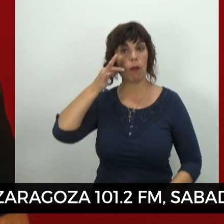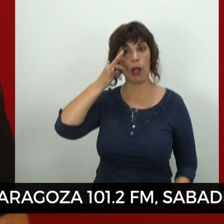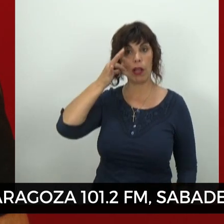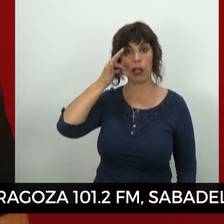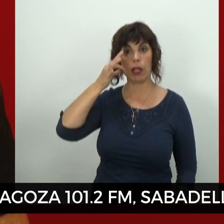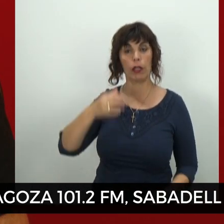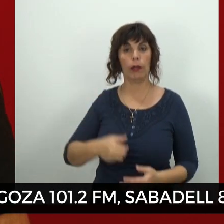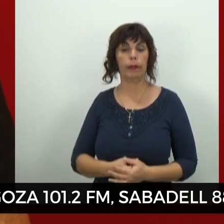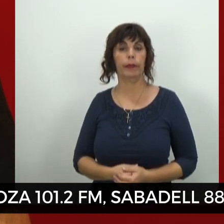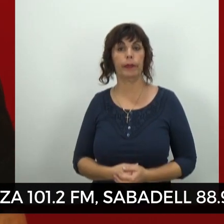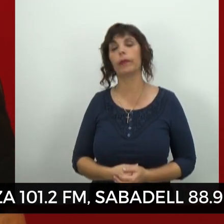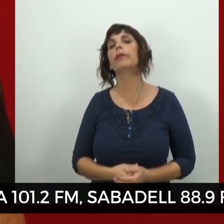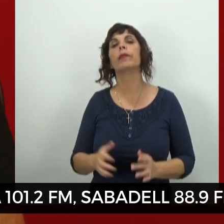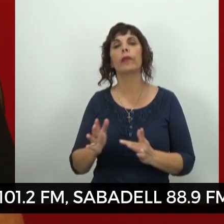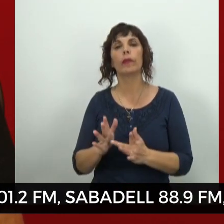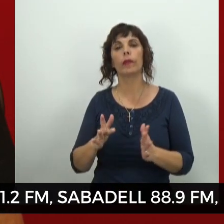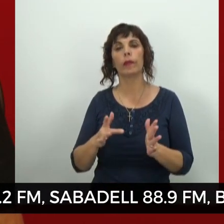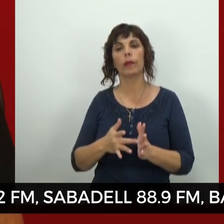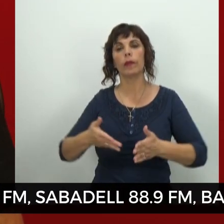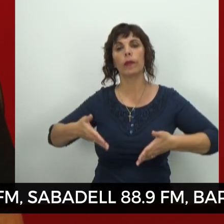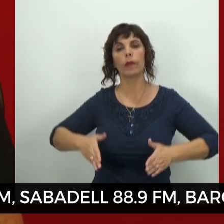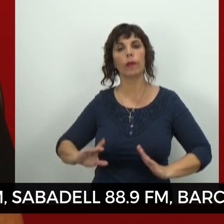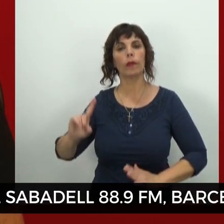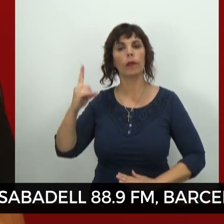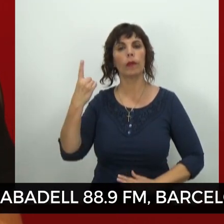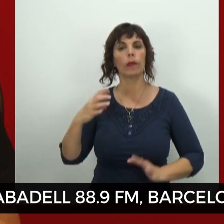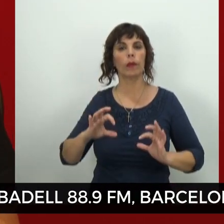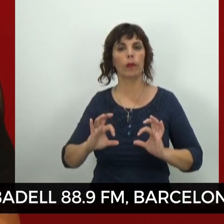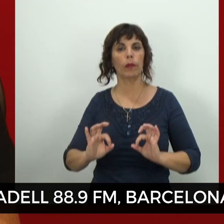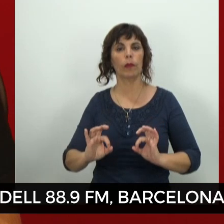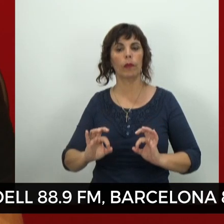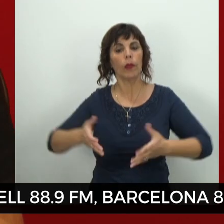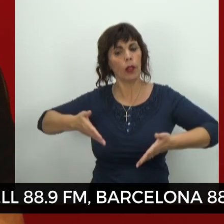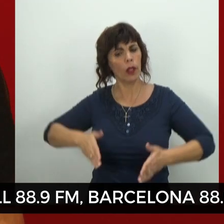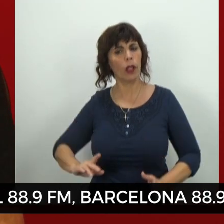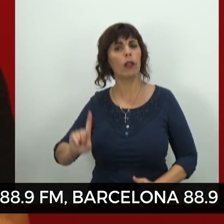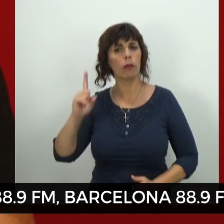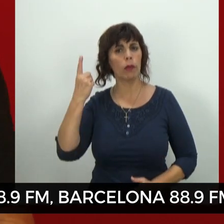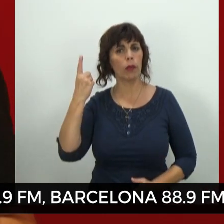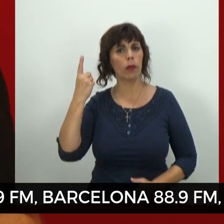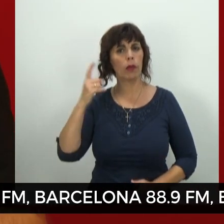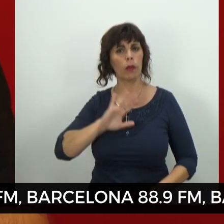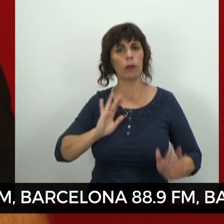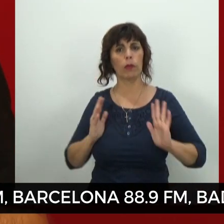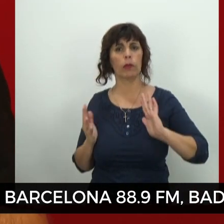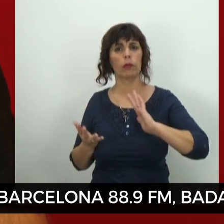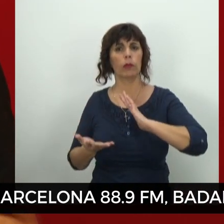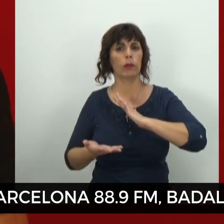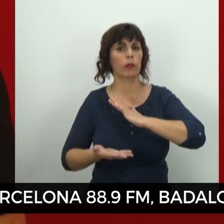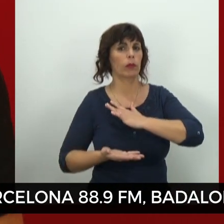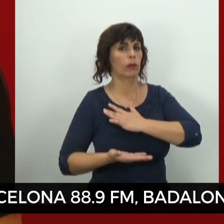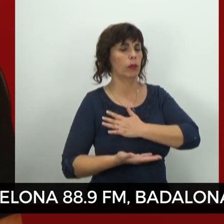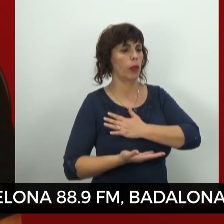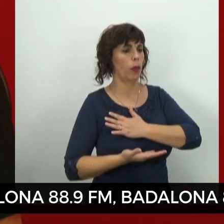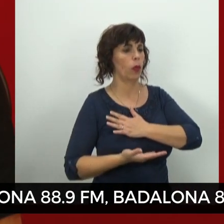Jesucristo, Él es el Hijo de Dios. Y el Hijo de Dios se convirtió en el